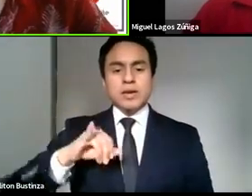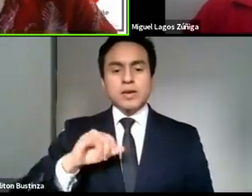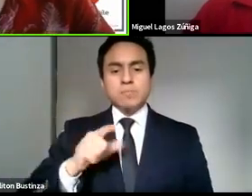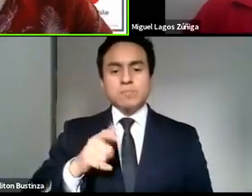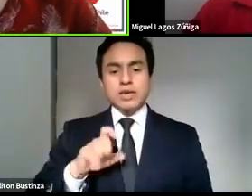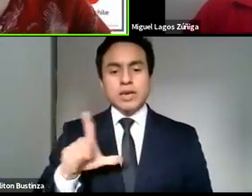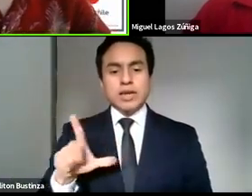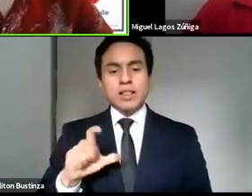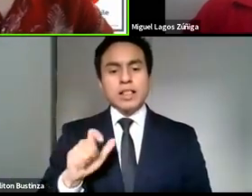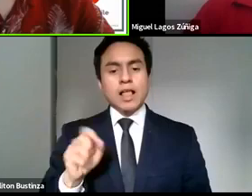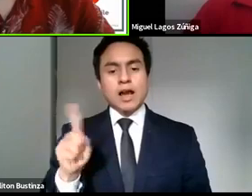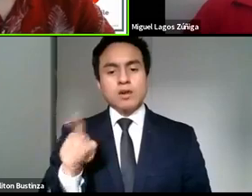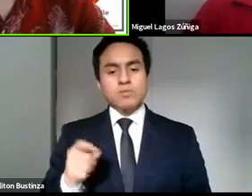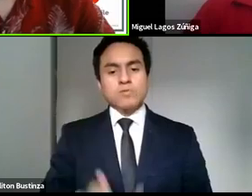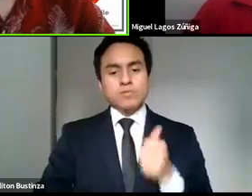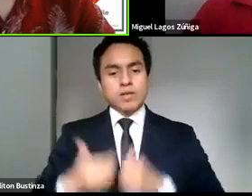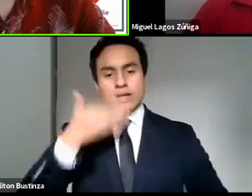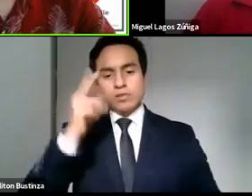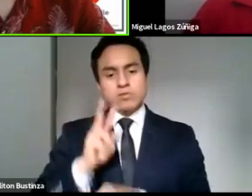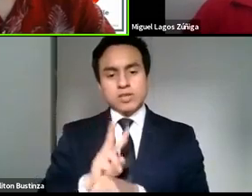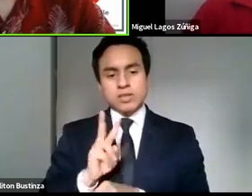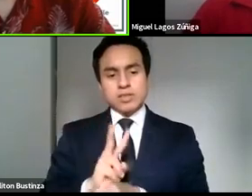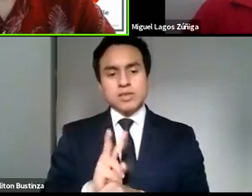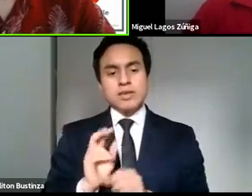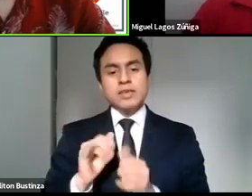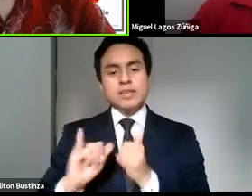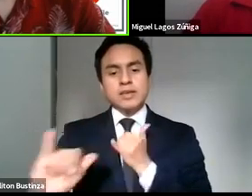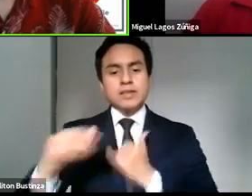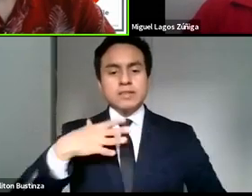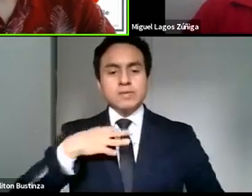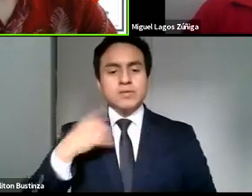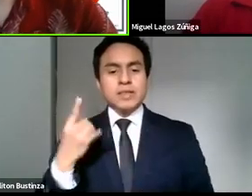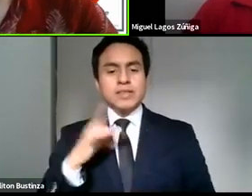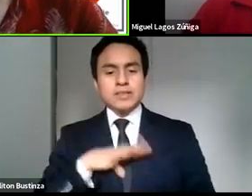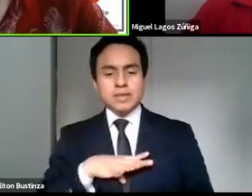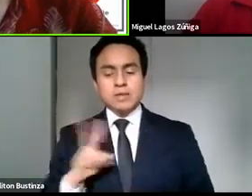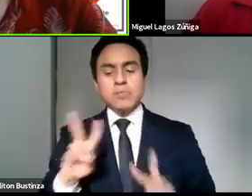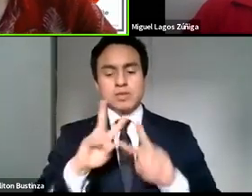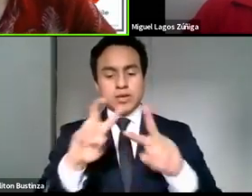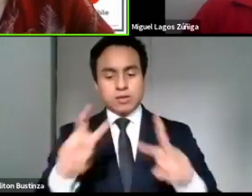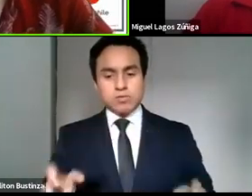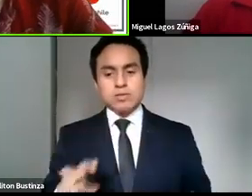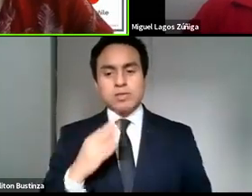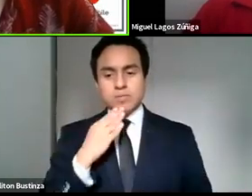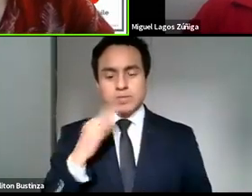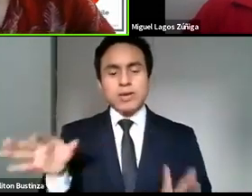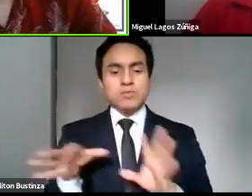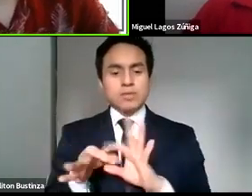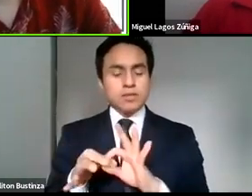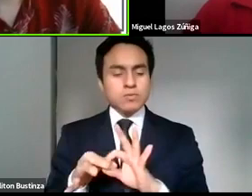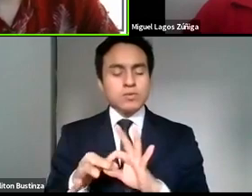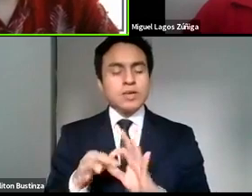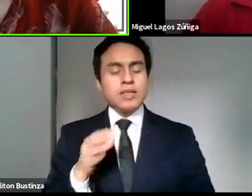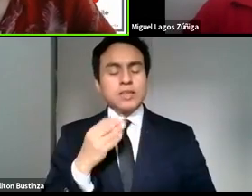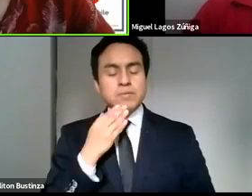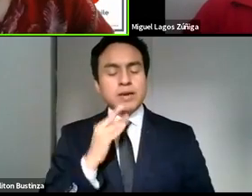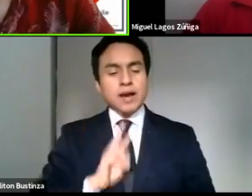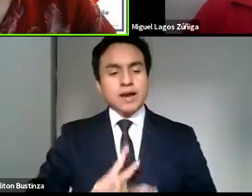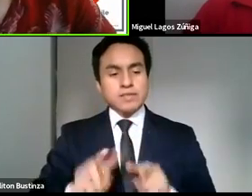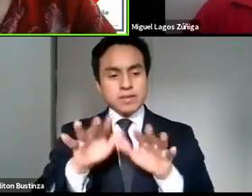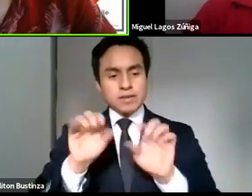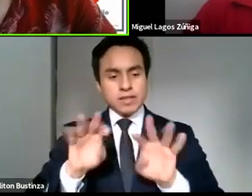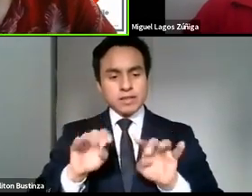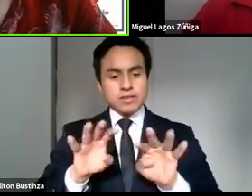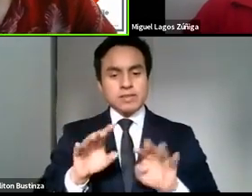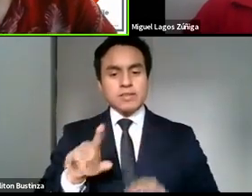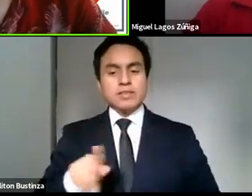profesional docente en el Departamento de Ingeniería Civil de la Universidad de Chile e investigador asociado de la MTC. Además, realiza clases en el Diplomado